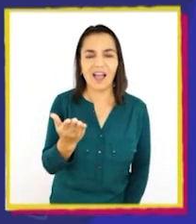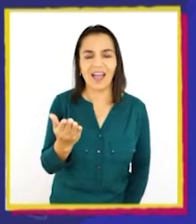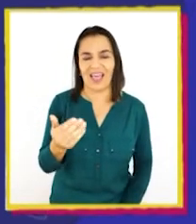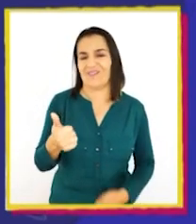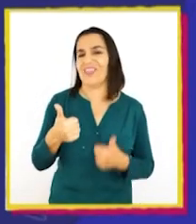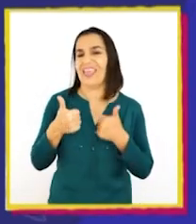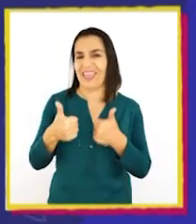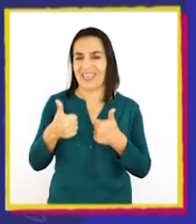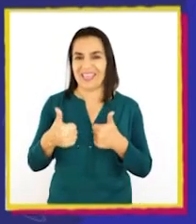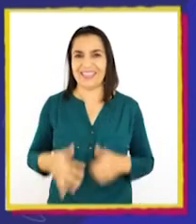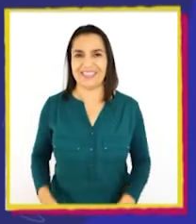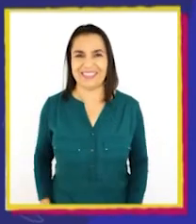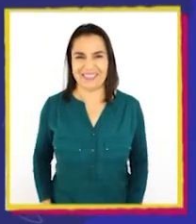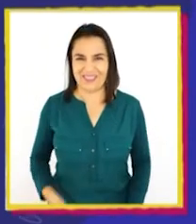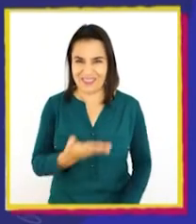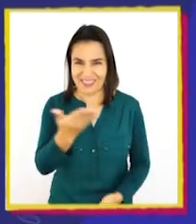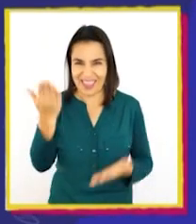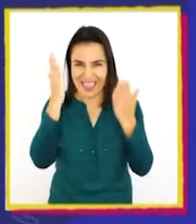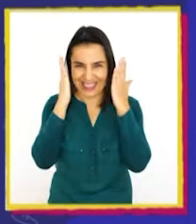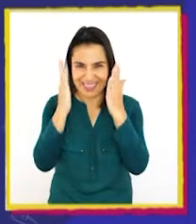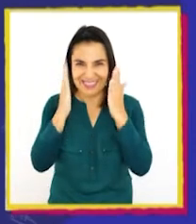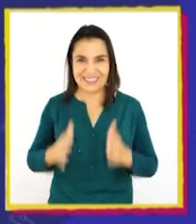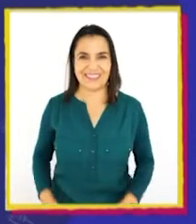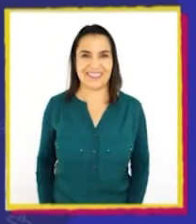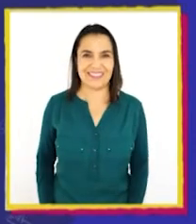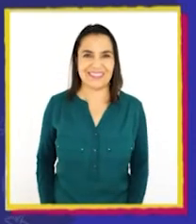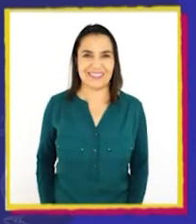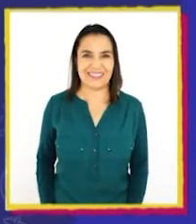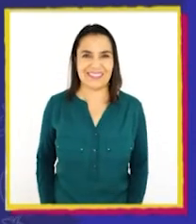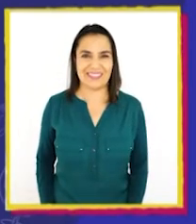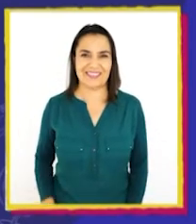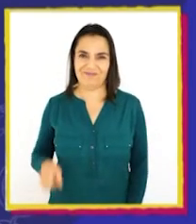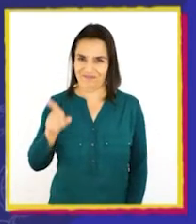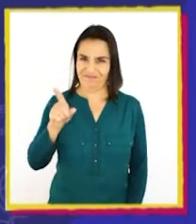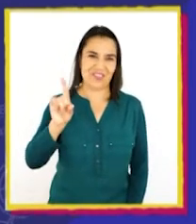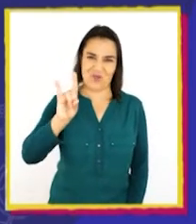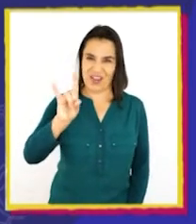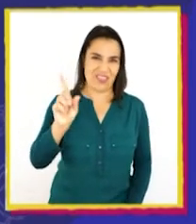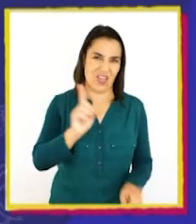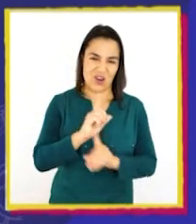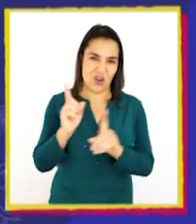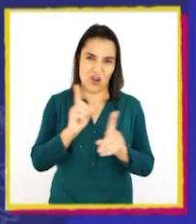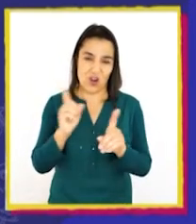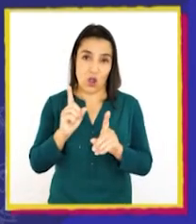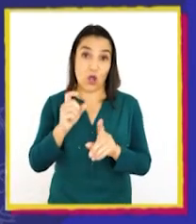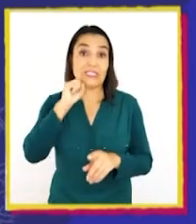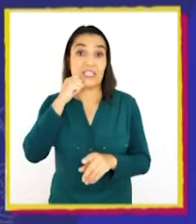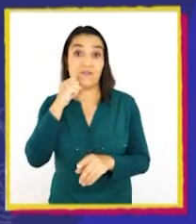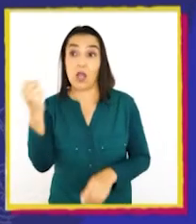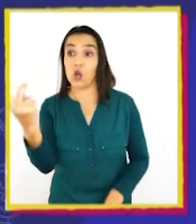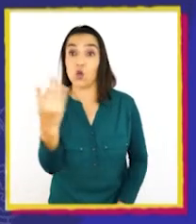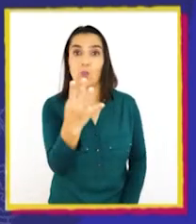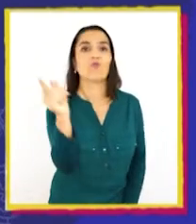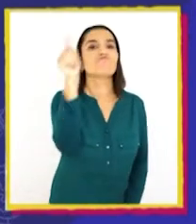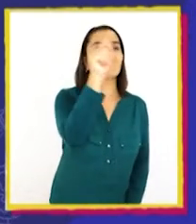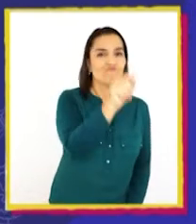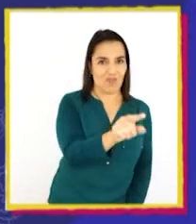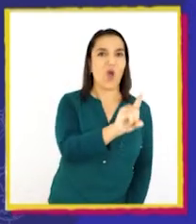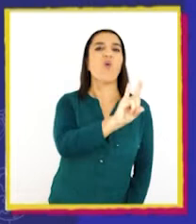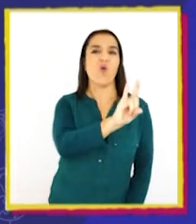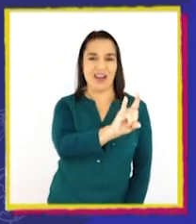¡Ah, muy bien! ¡Están atentos! Esa no es la unidad, porque es el lado izquierdo de nuestro